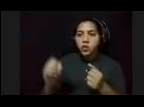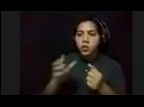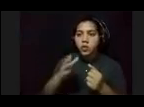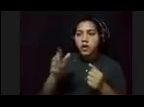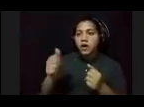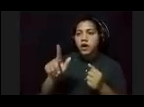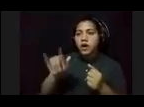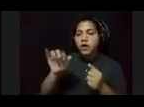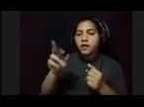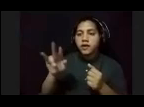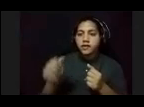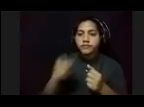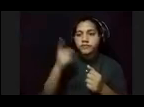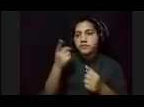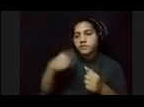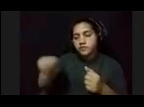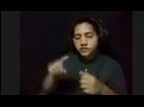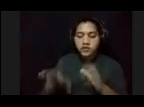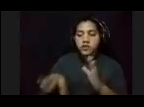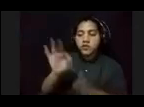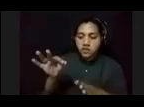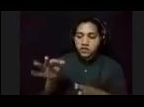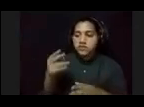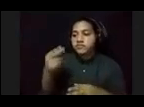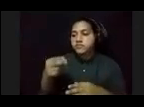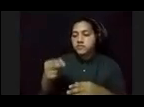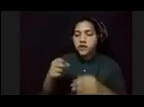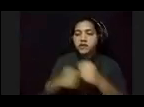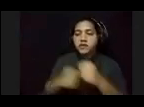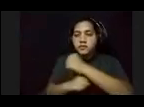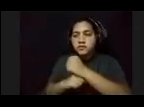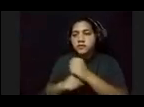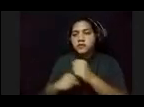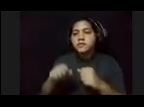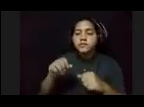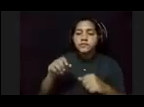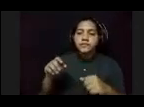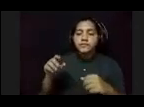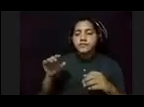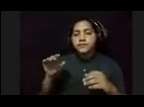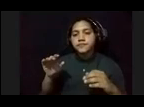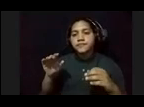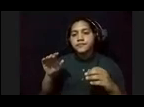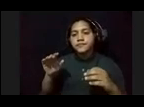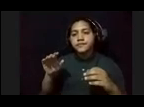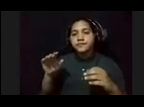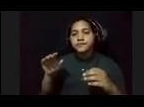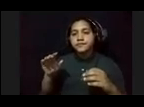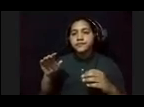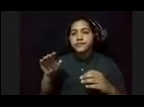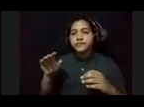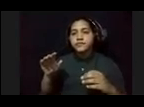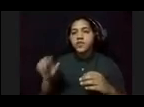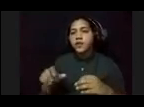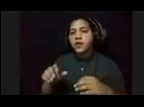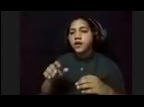descubrieron los remanentes del fortín. Así, en este ensayo, presentaré otra cara de la historia